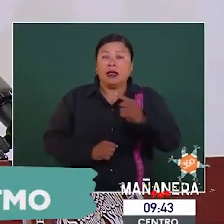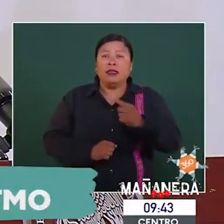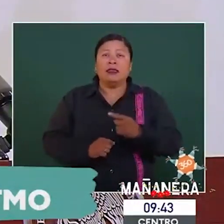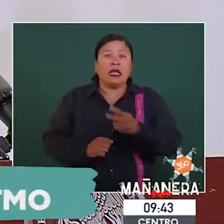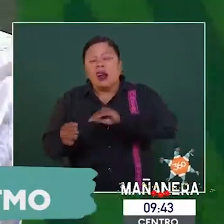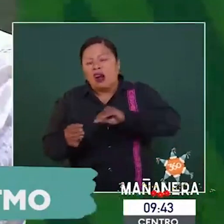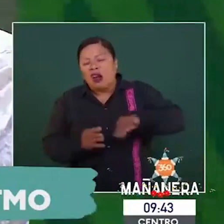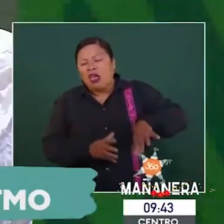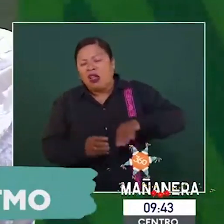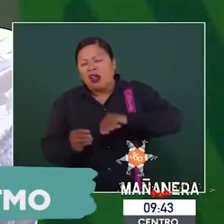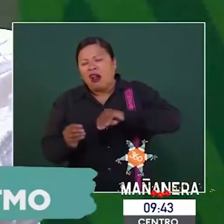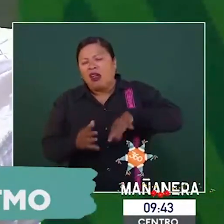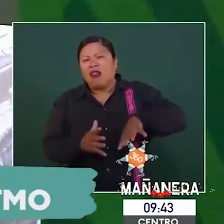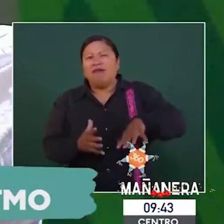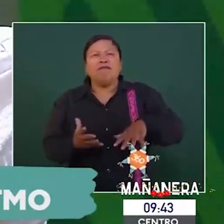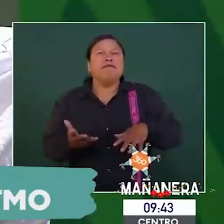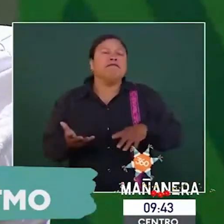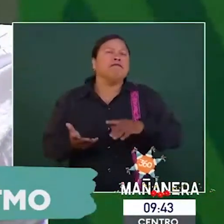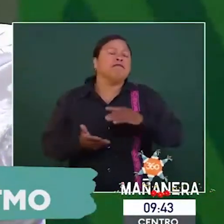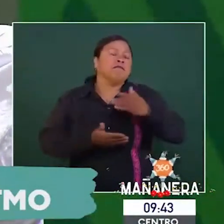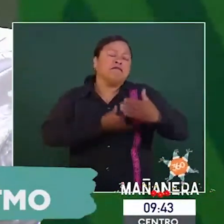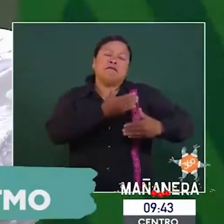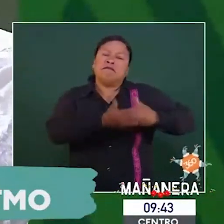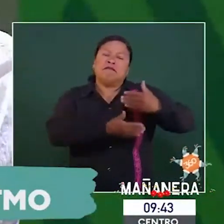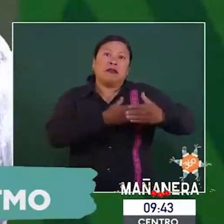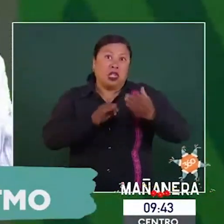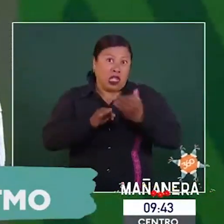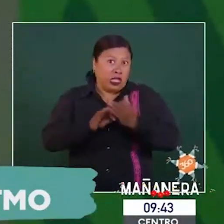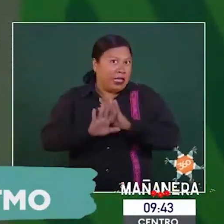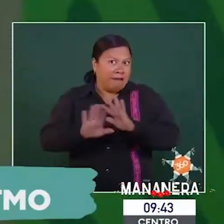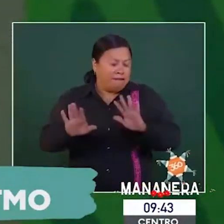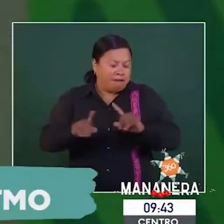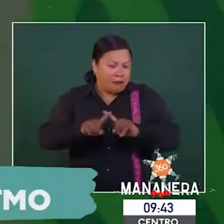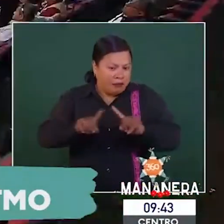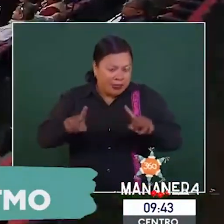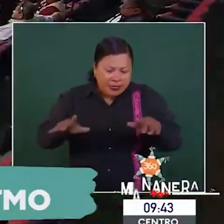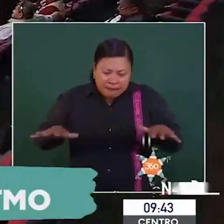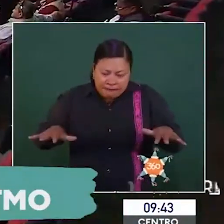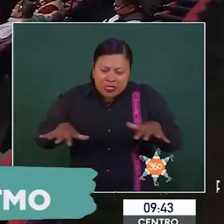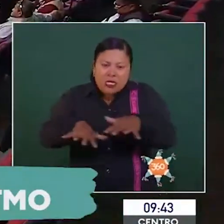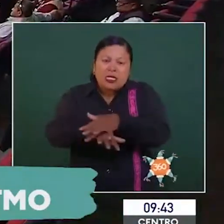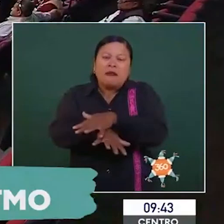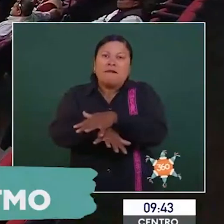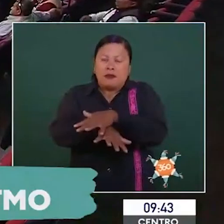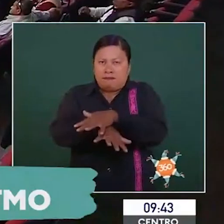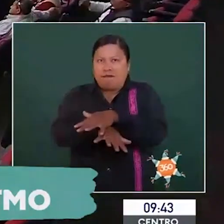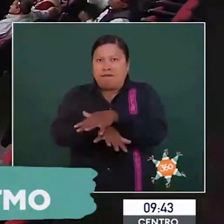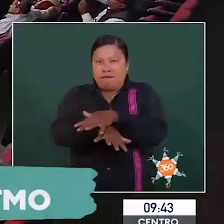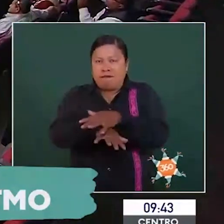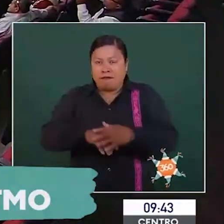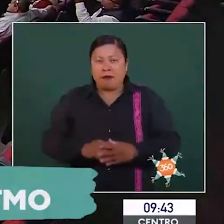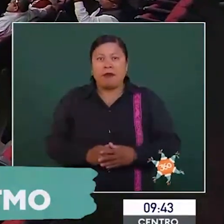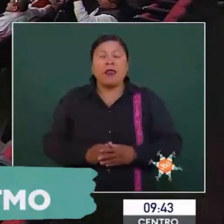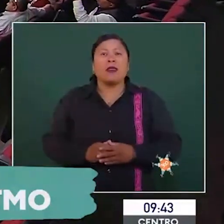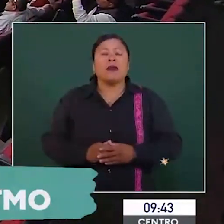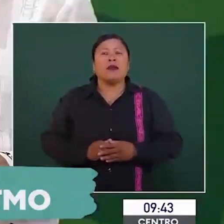el mejor paso. Los tiempos han cambiado y ahora